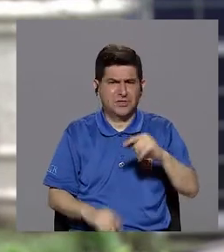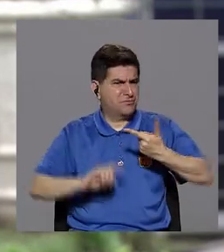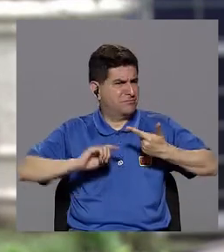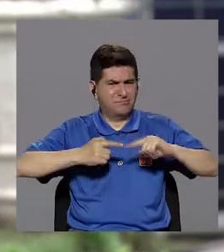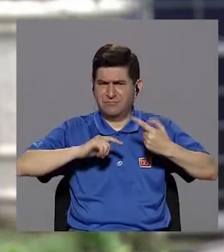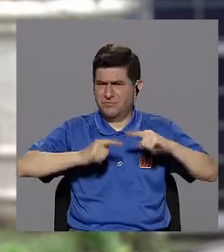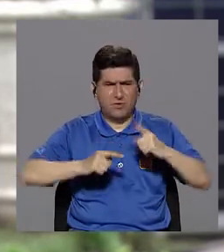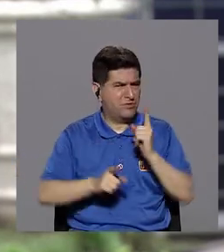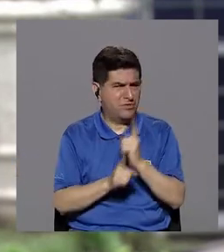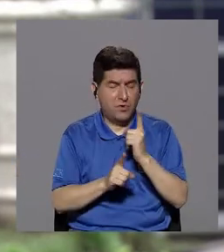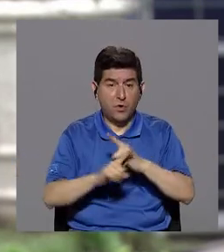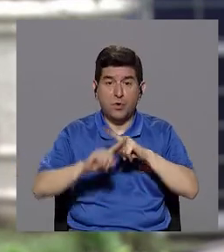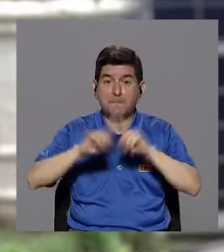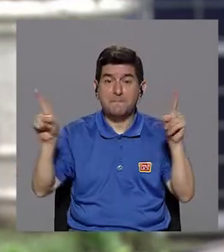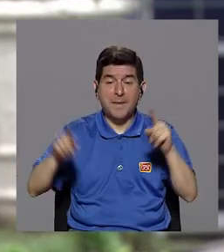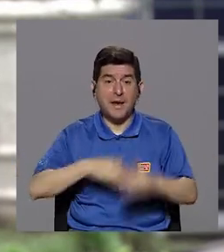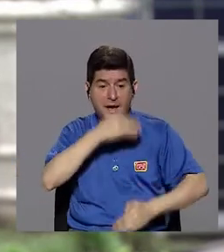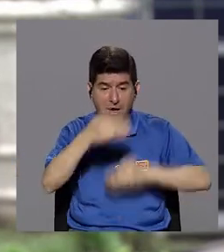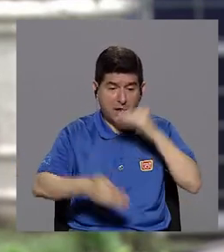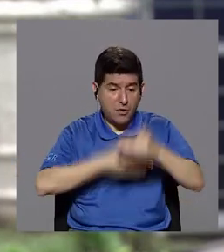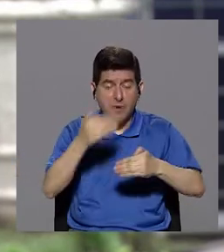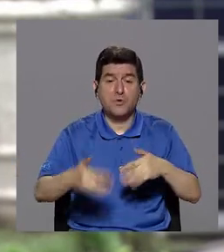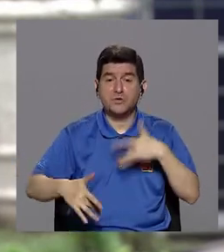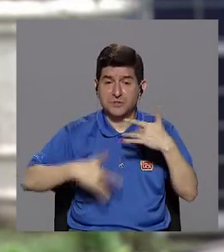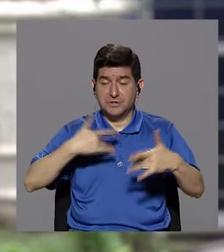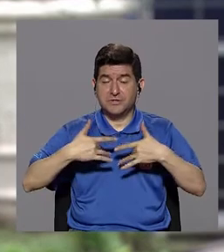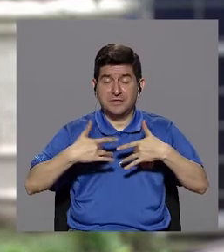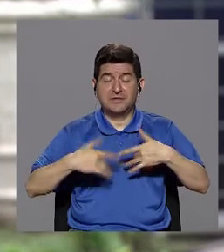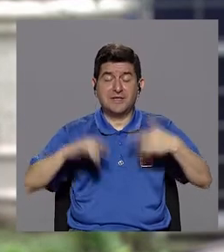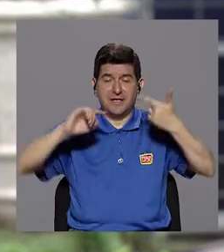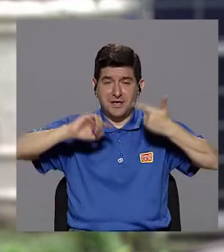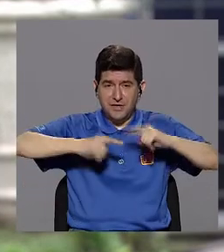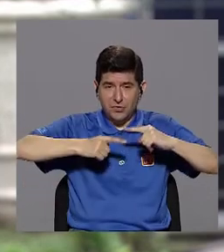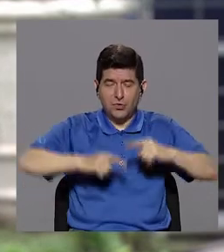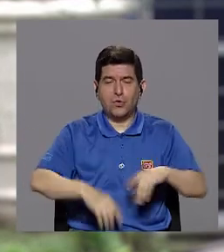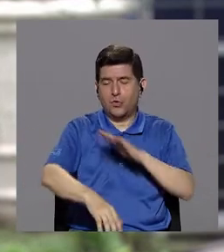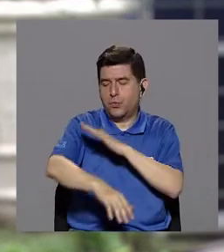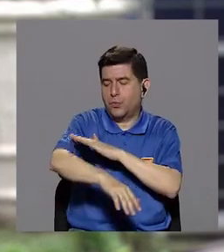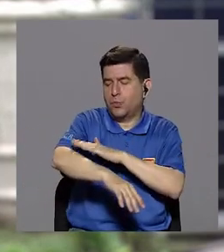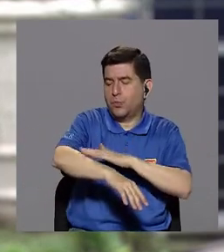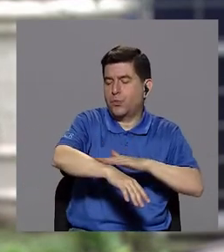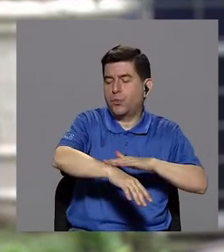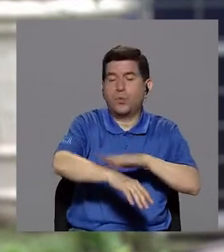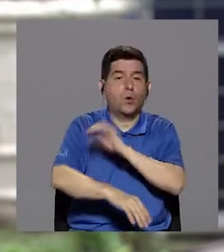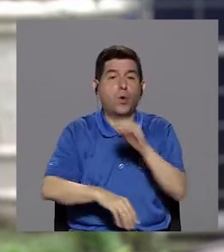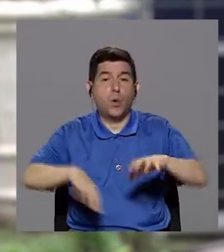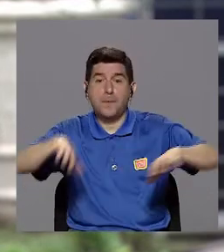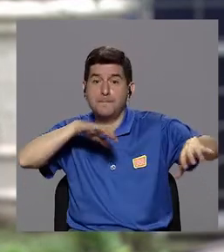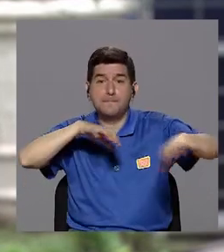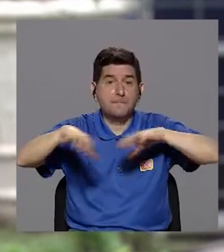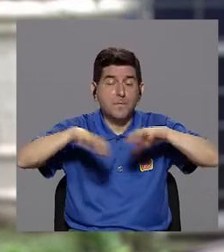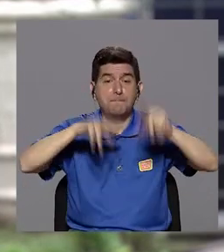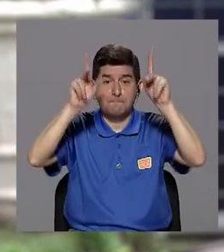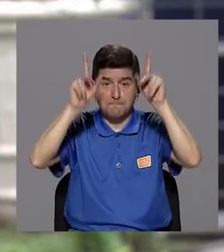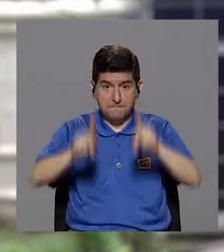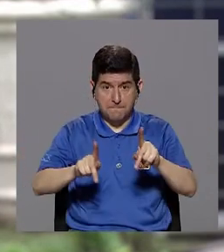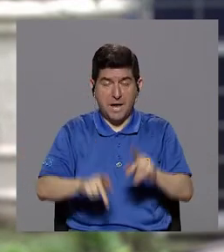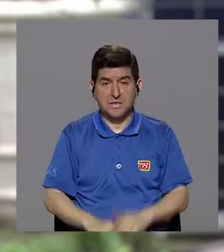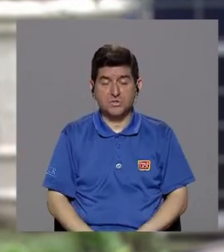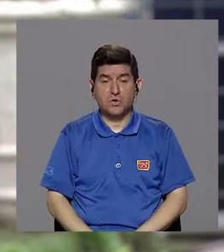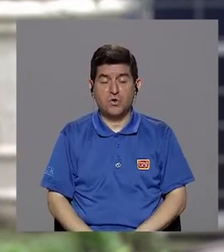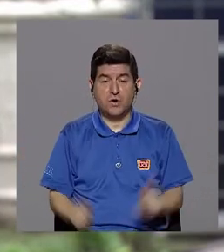doler y el cerebro las procesa como que duelen. Por ejemplo, un roce o un movimiento que una persona